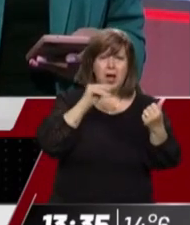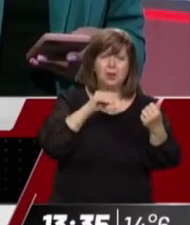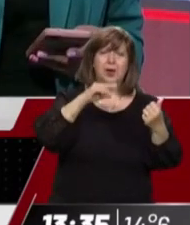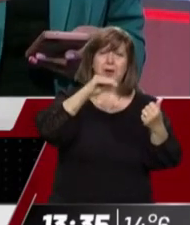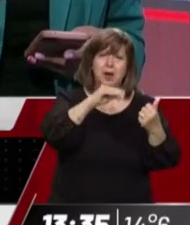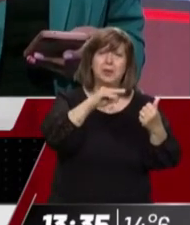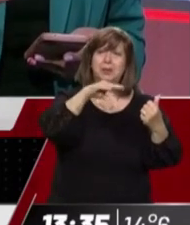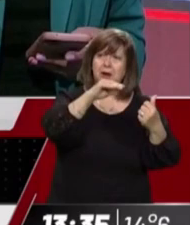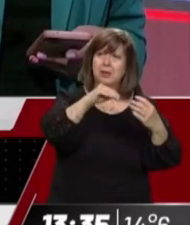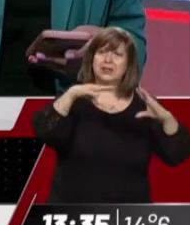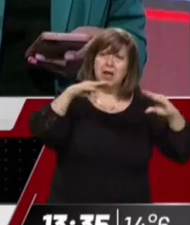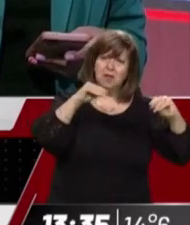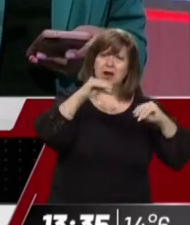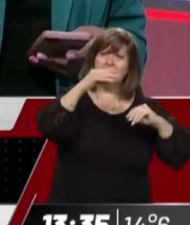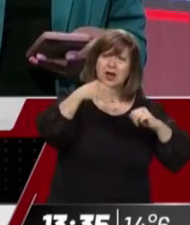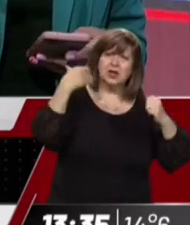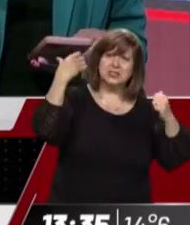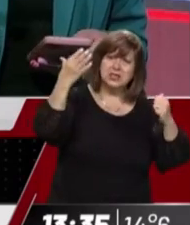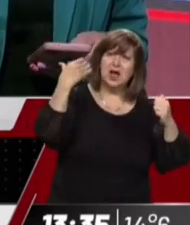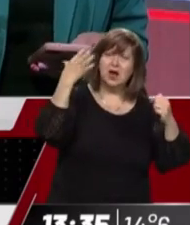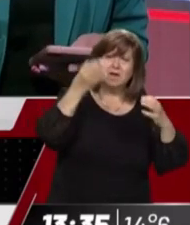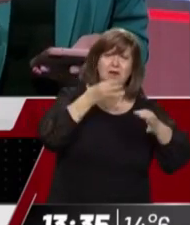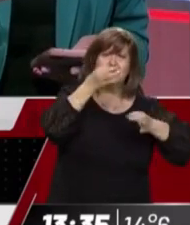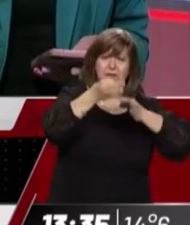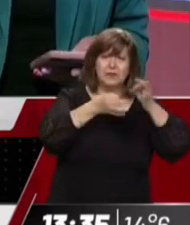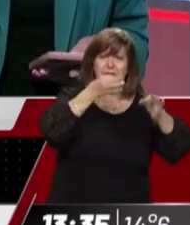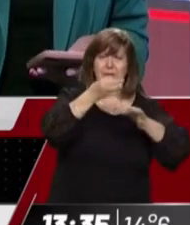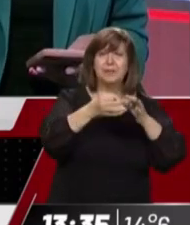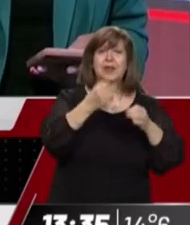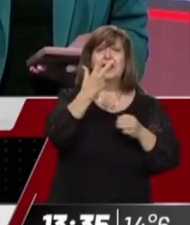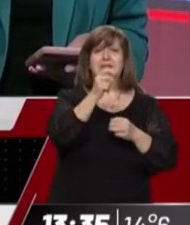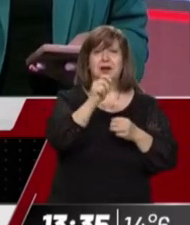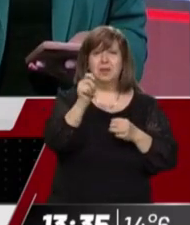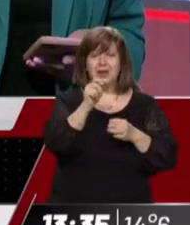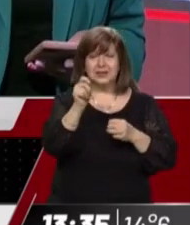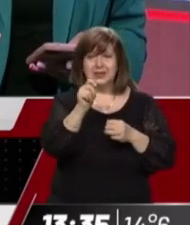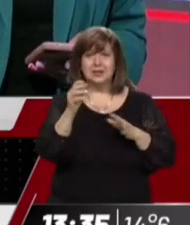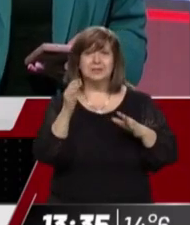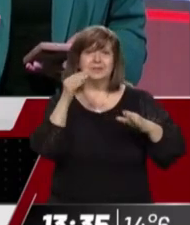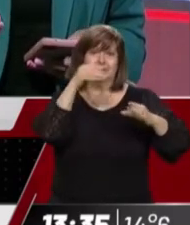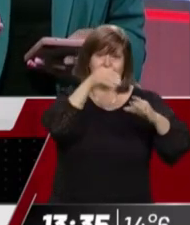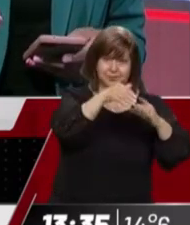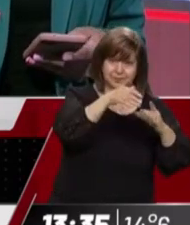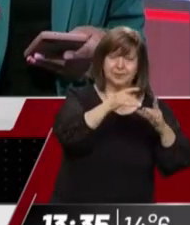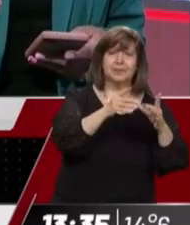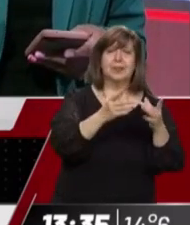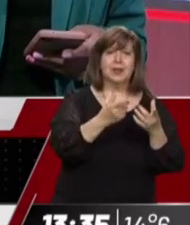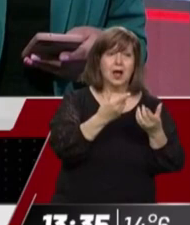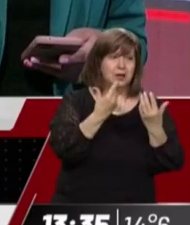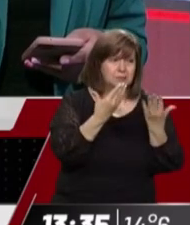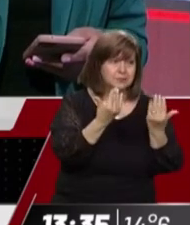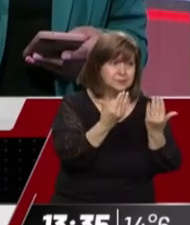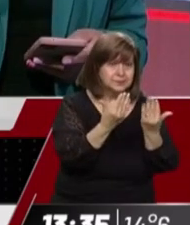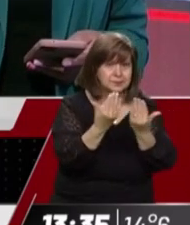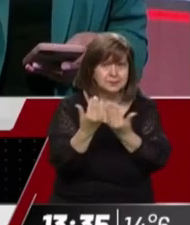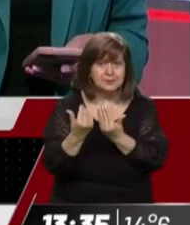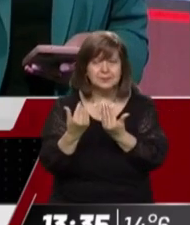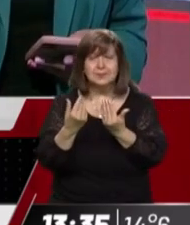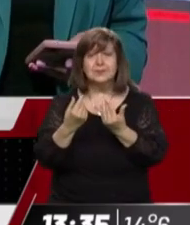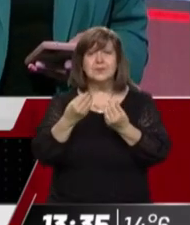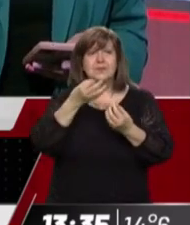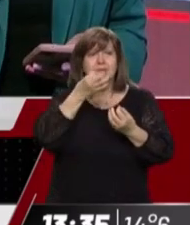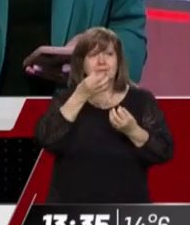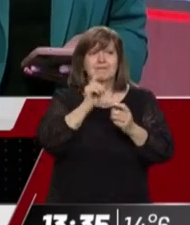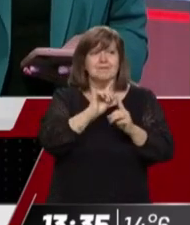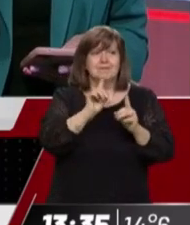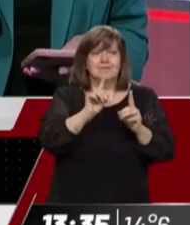charlas. Así que ella estuvo 3 meses. Por ahí tenía que estar un tiempo más, pero salió porque sus hijos la necesitaban, porque